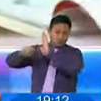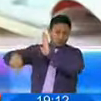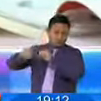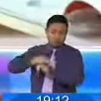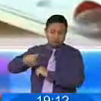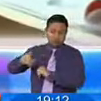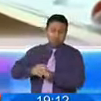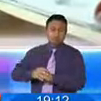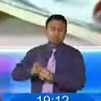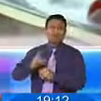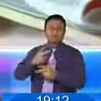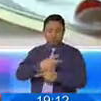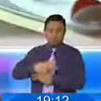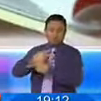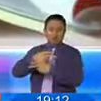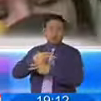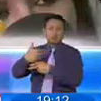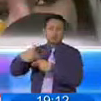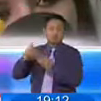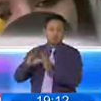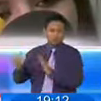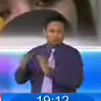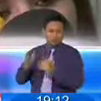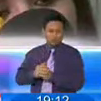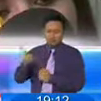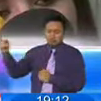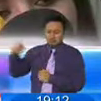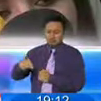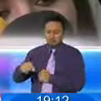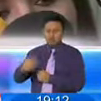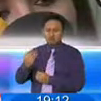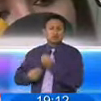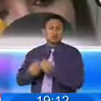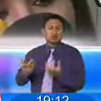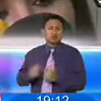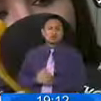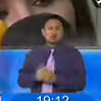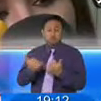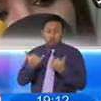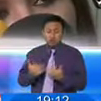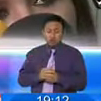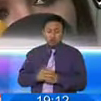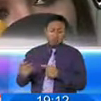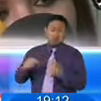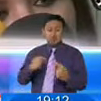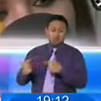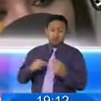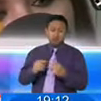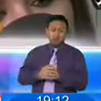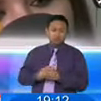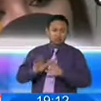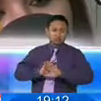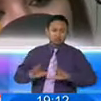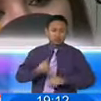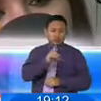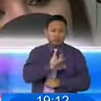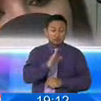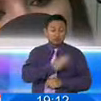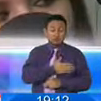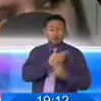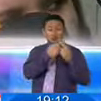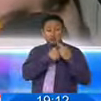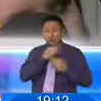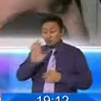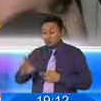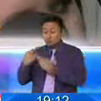competencias del Consejo de Participación Transitorio. Con el objetivo que ya se zanje esta discusión y se determine claramente cuáles son las competencias de unos y de otros.